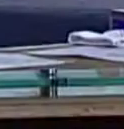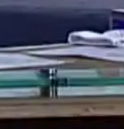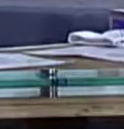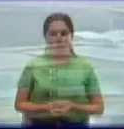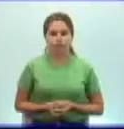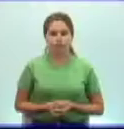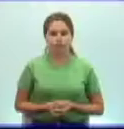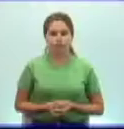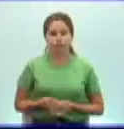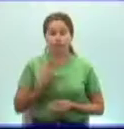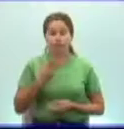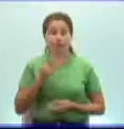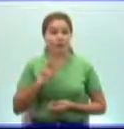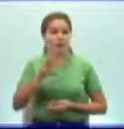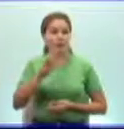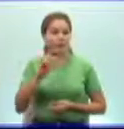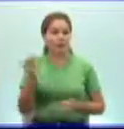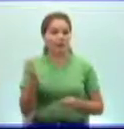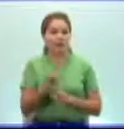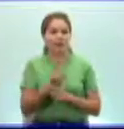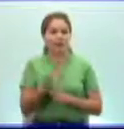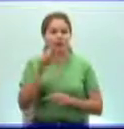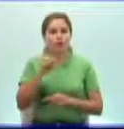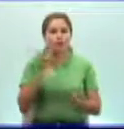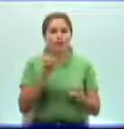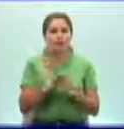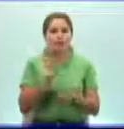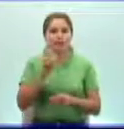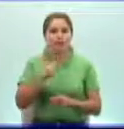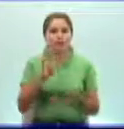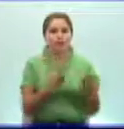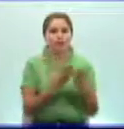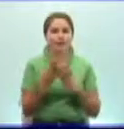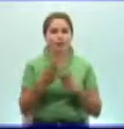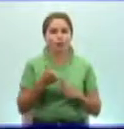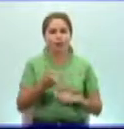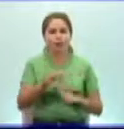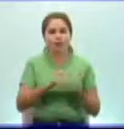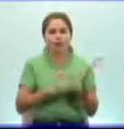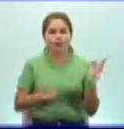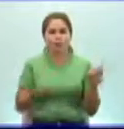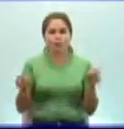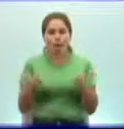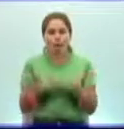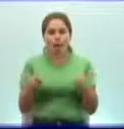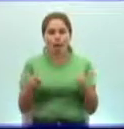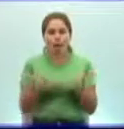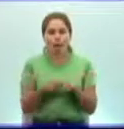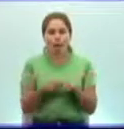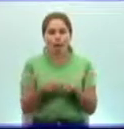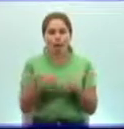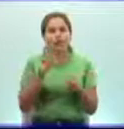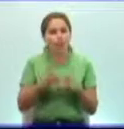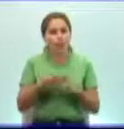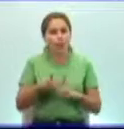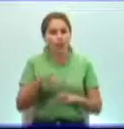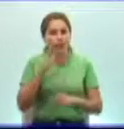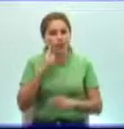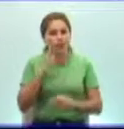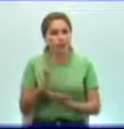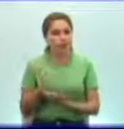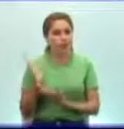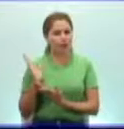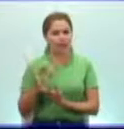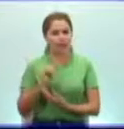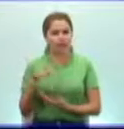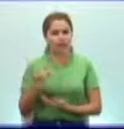Como comentábamos al inicio, hoy estaremos entonces iniciando el camino hacia el estudio de la electricidad y el magnetismo. Para ello entonces le propongo el siguiente